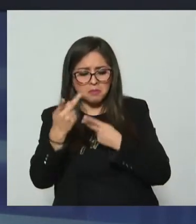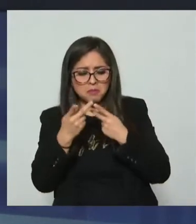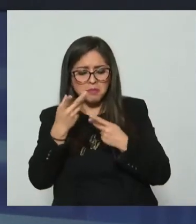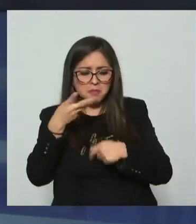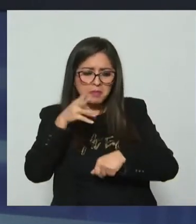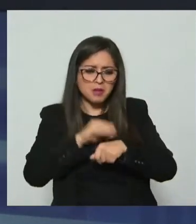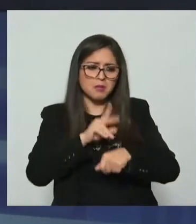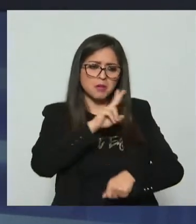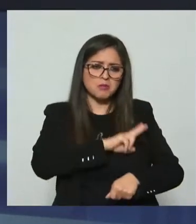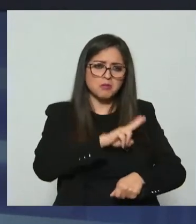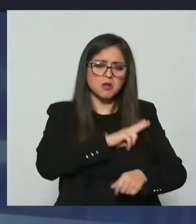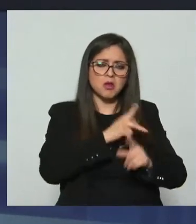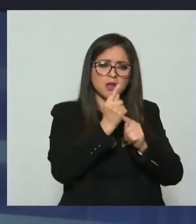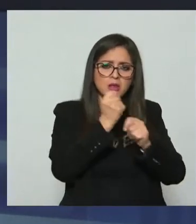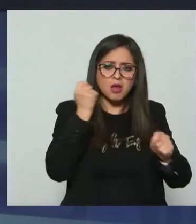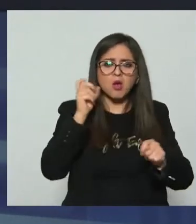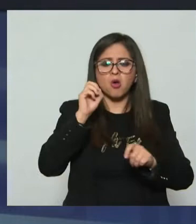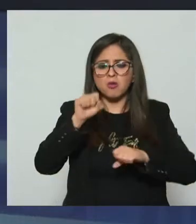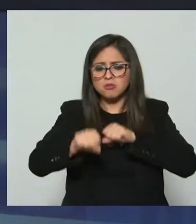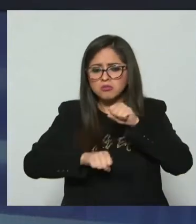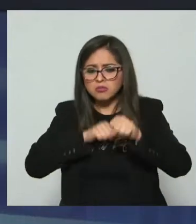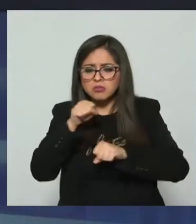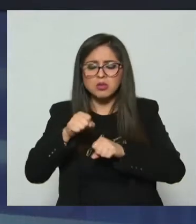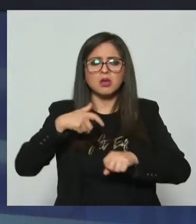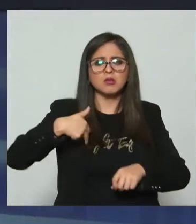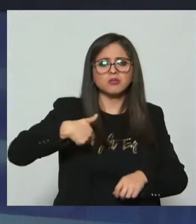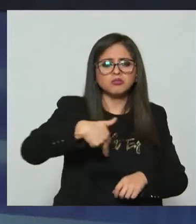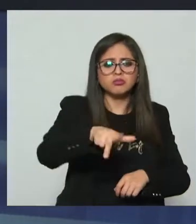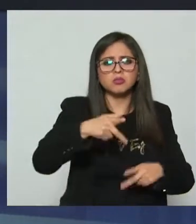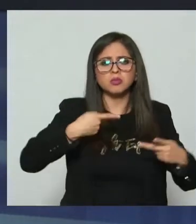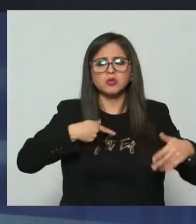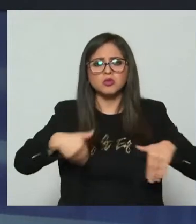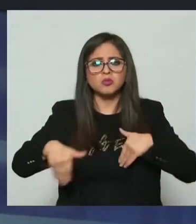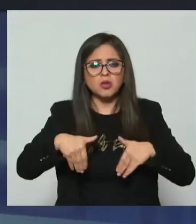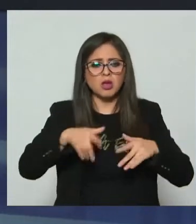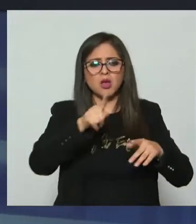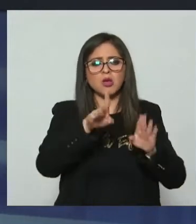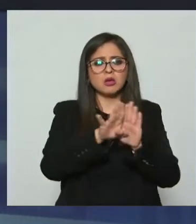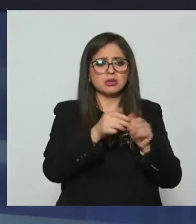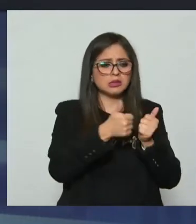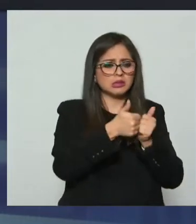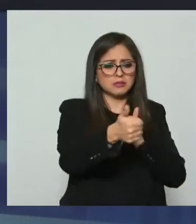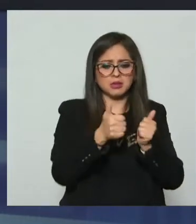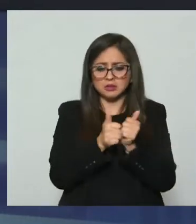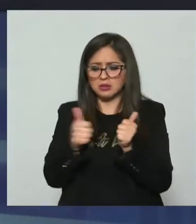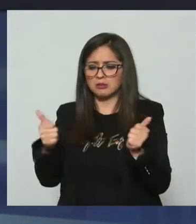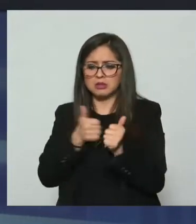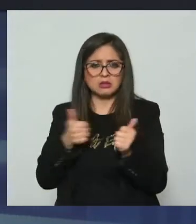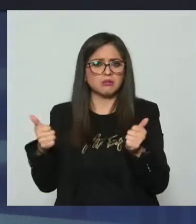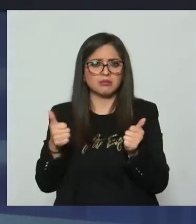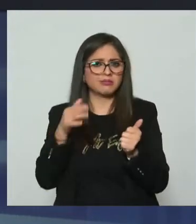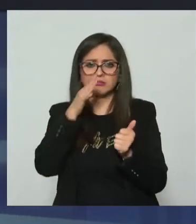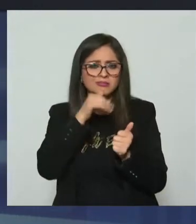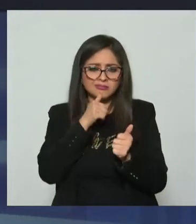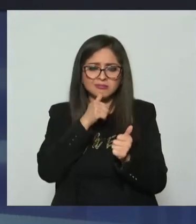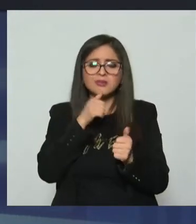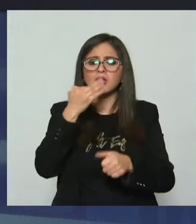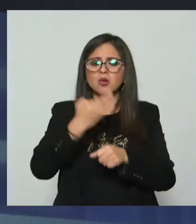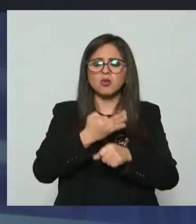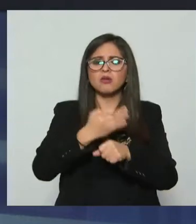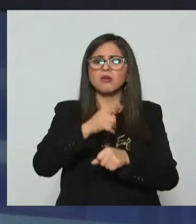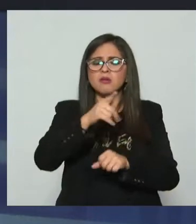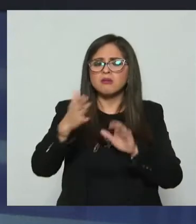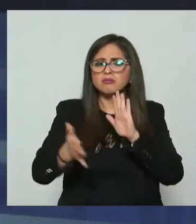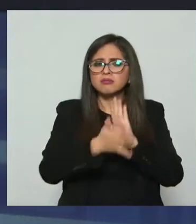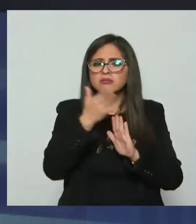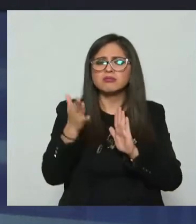las partes peatonales. No podemos ver en aislado esto. Entonces, lo que estamos viendo aquí con esta obra es que un